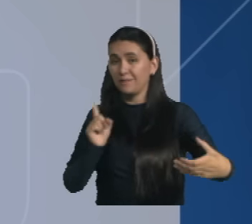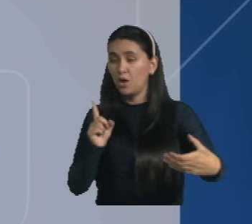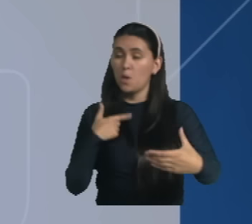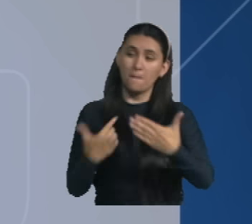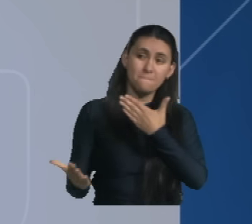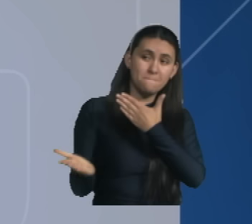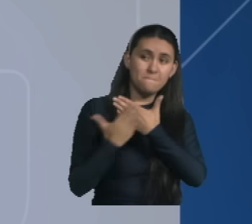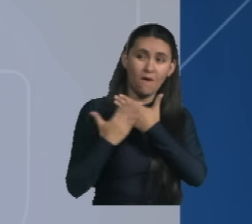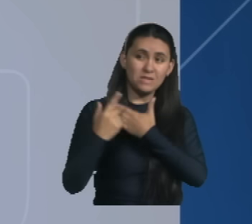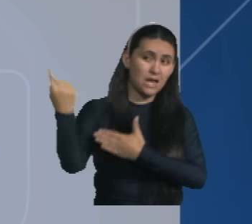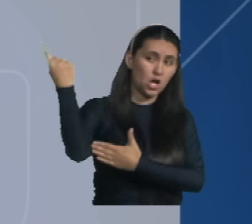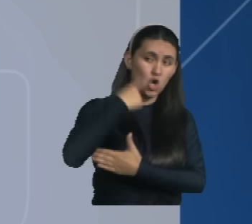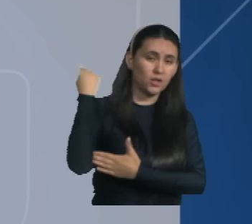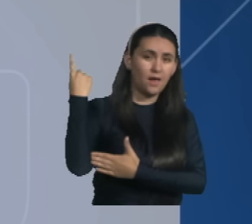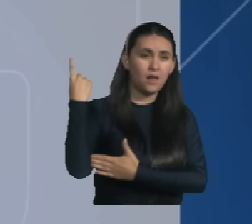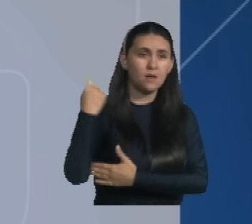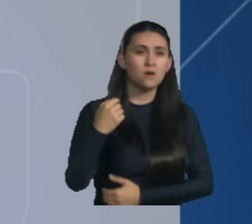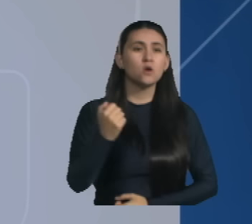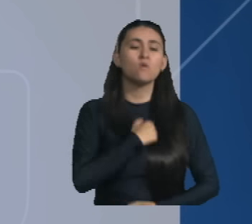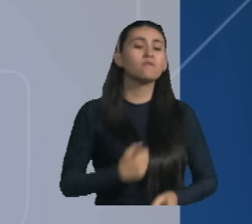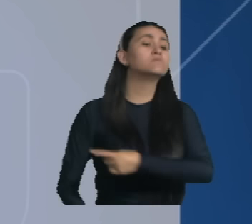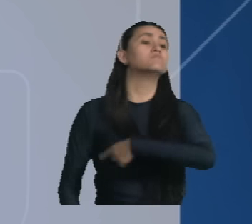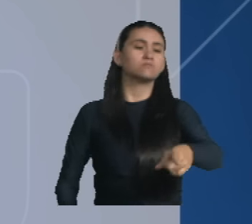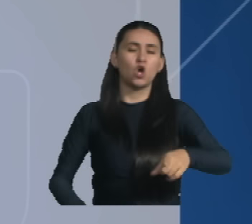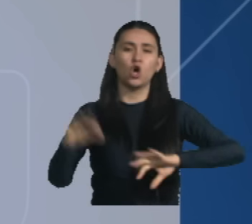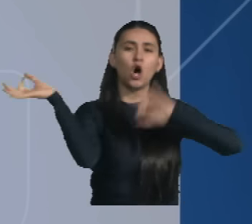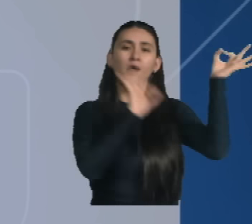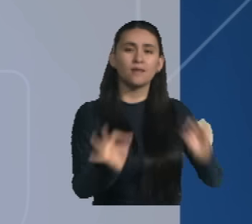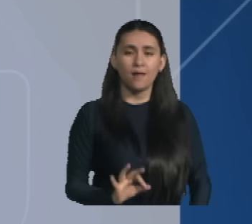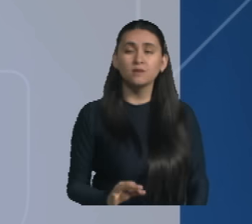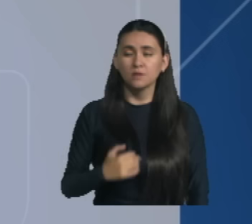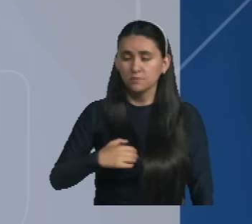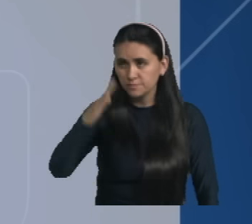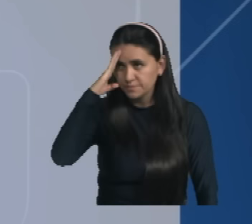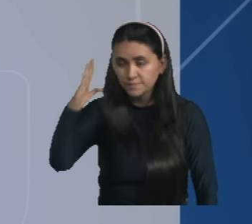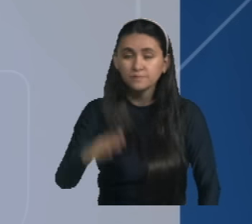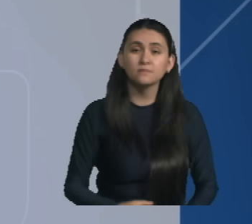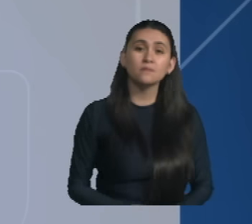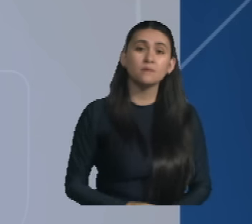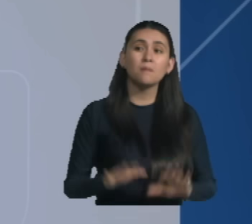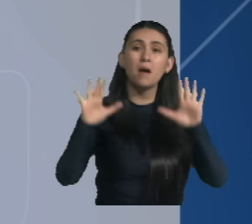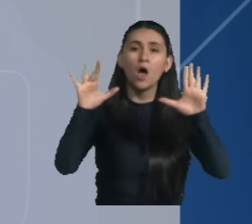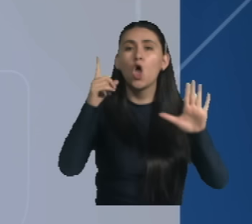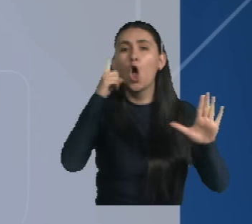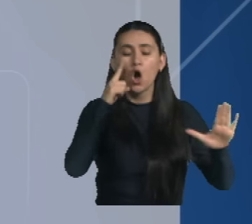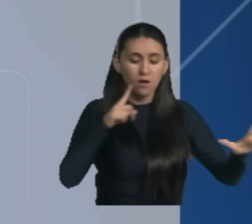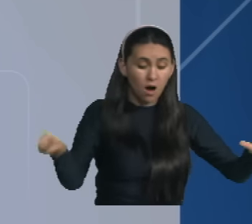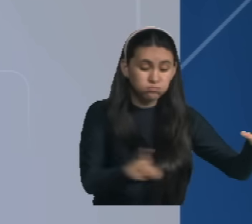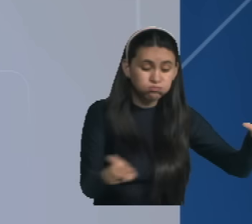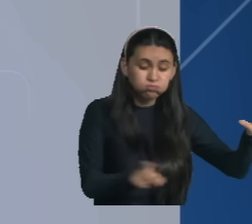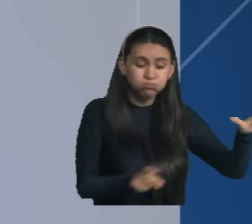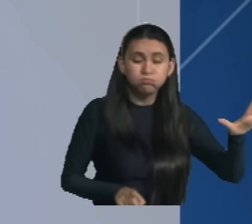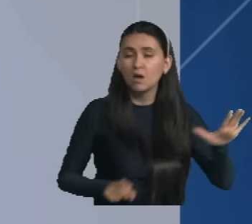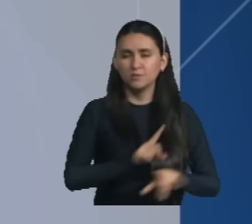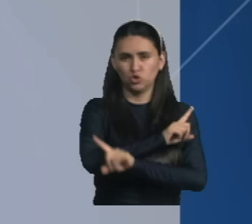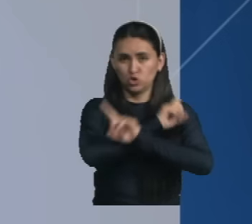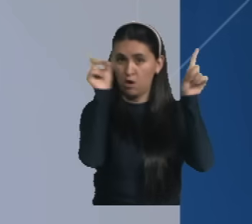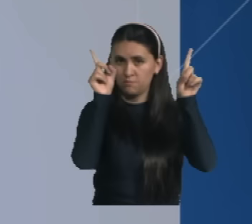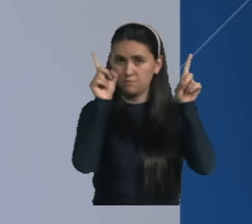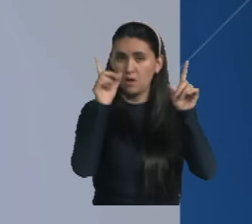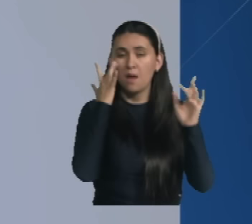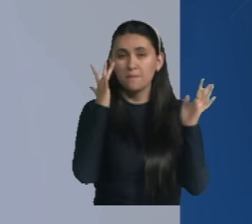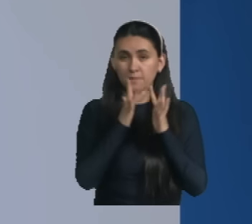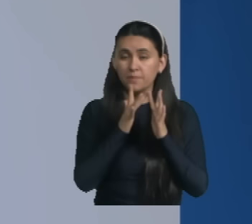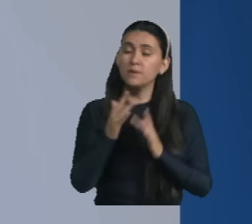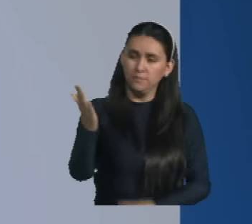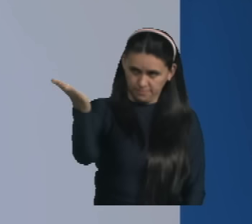que ordena, mi general. Organice, lancero. Como ordene, mi general. Solo que no aplique barzol en el piso. Como ordene, sí, señor. Mijo,